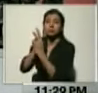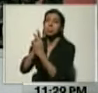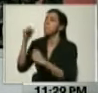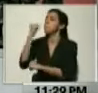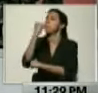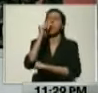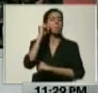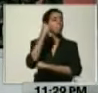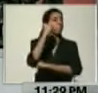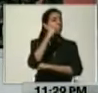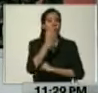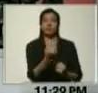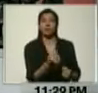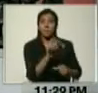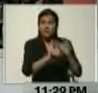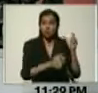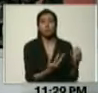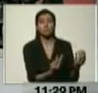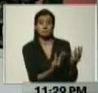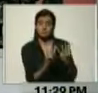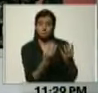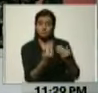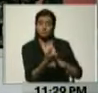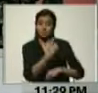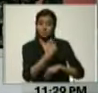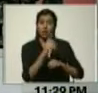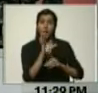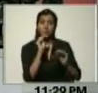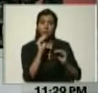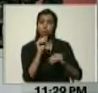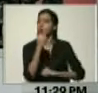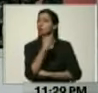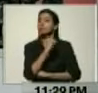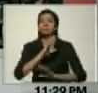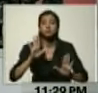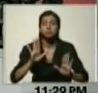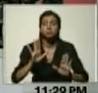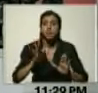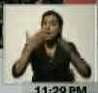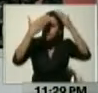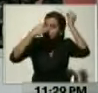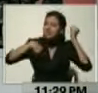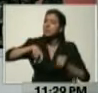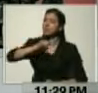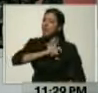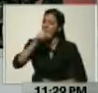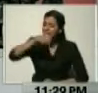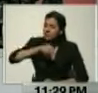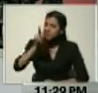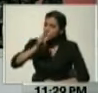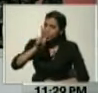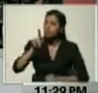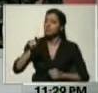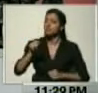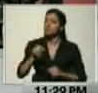Y repito, embajada de España en Venezuela, se están moviendo elementos de inteligencia. Después no vayan a